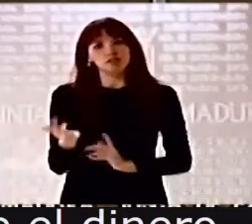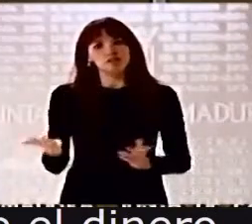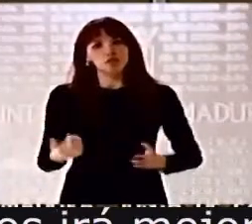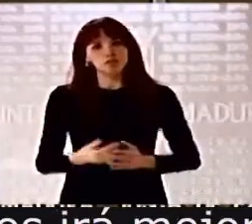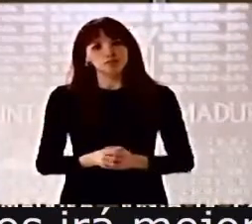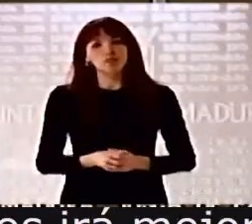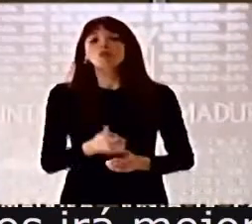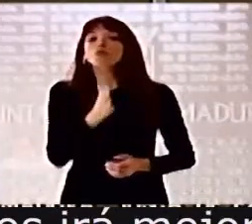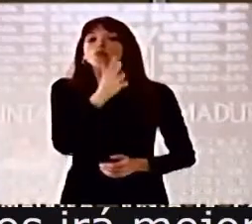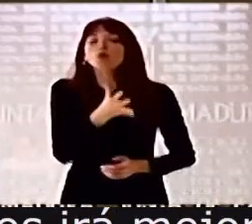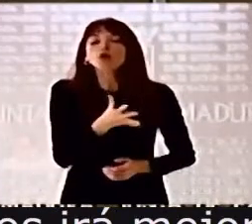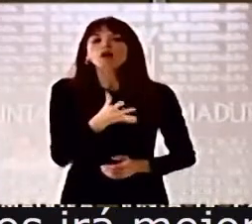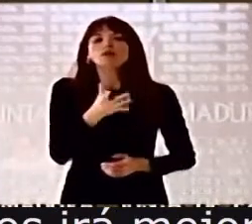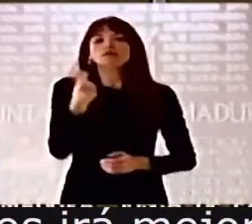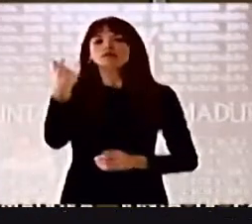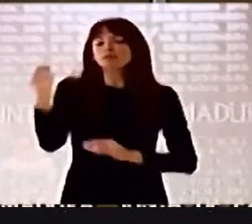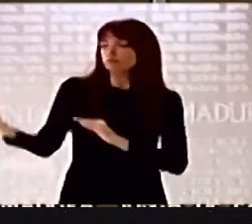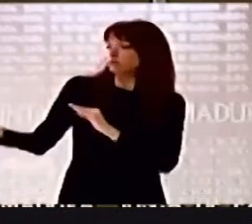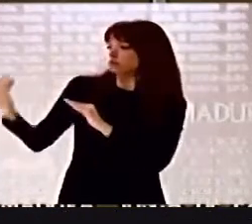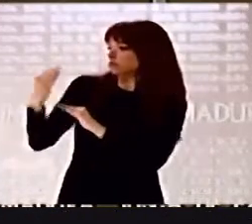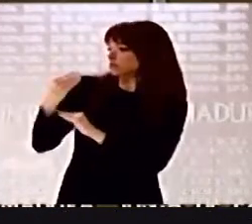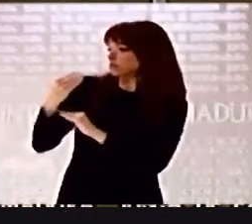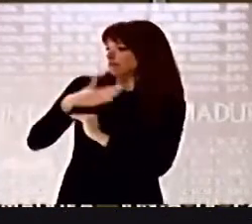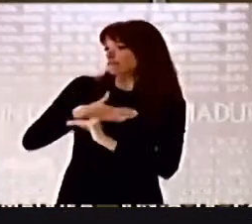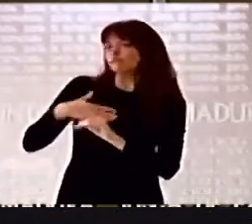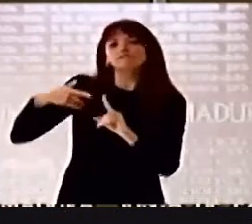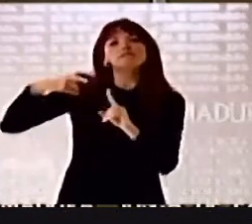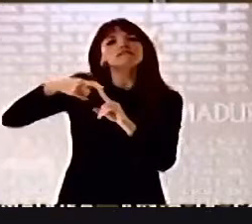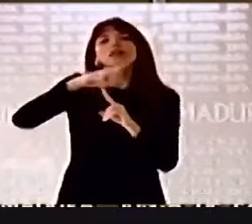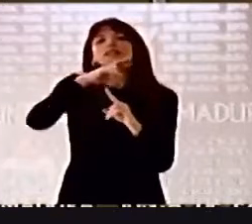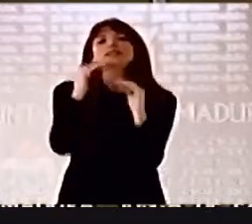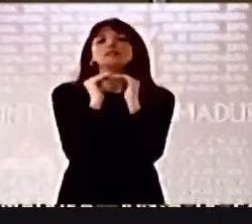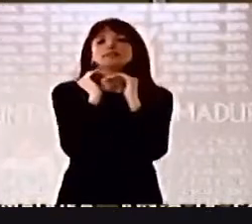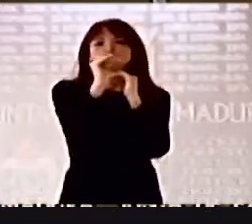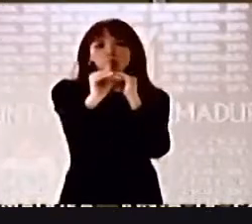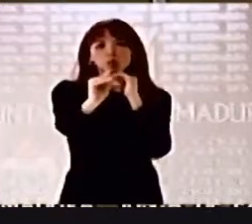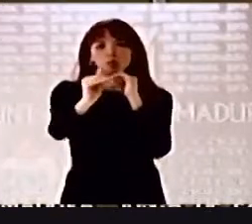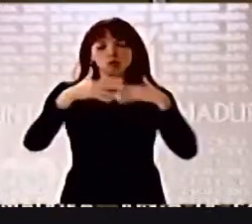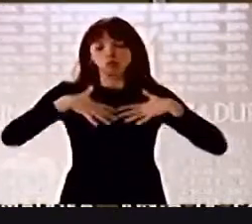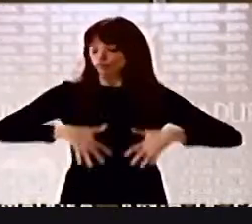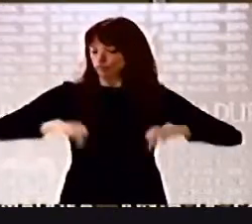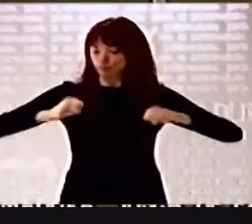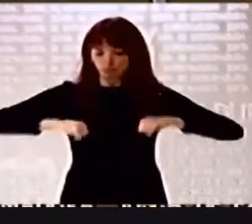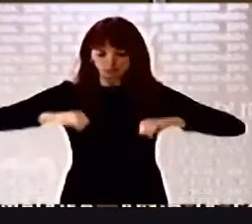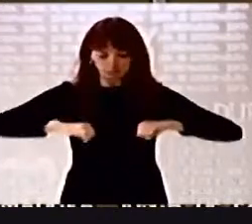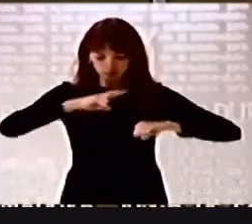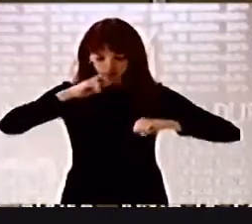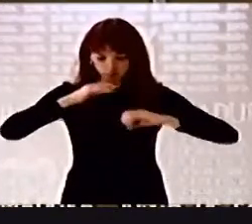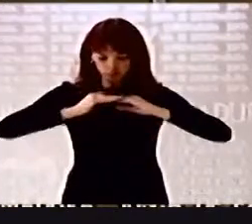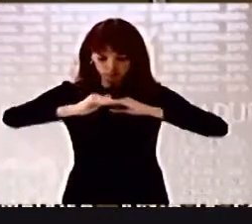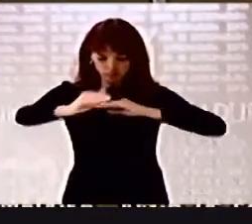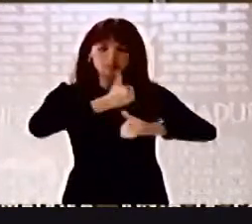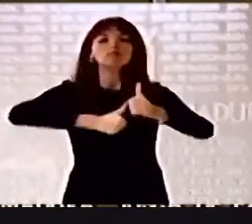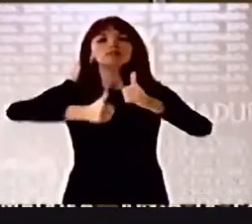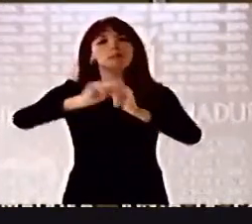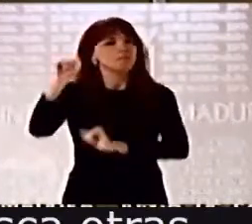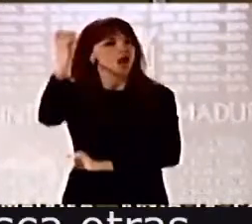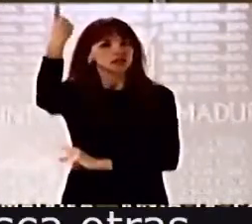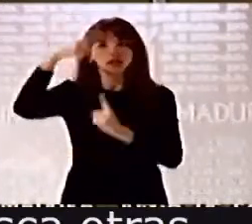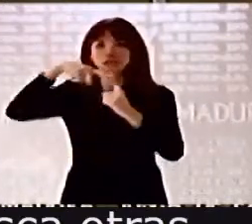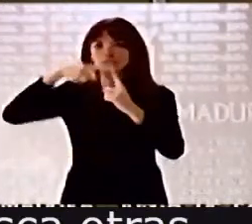Porque la inversión, el capital busca estabilidad. Busca otras cosas, estabilidad sobre todo y por encima de